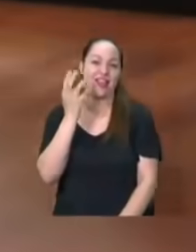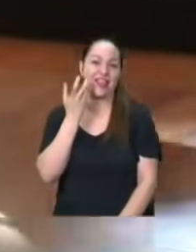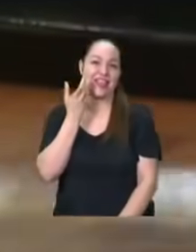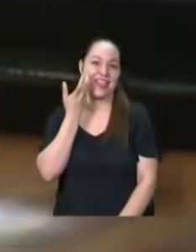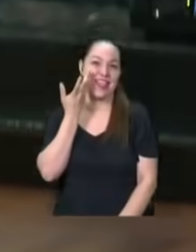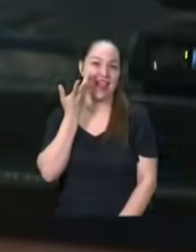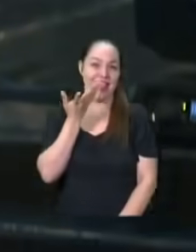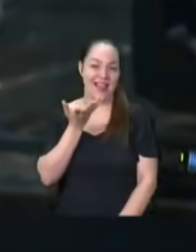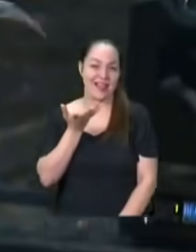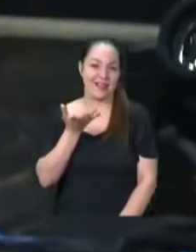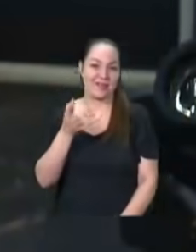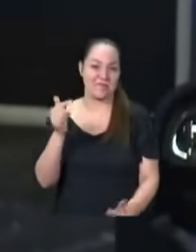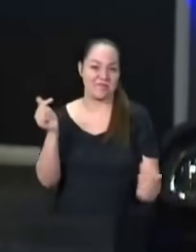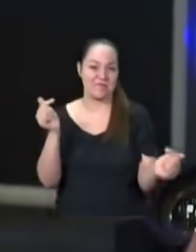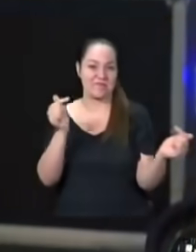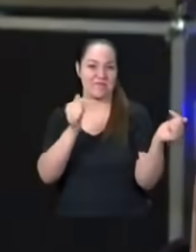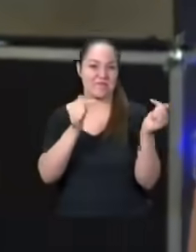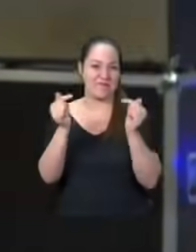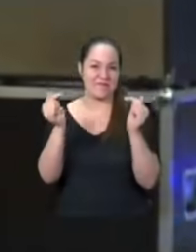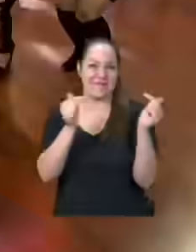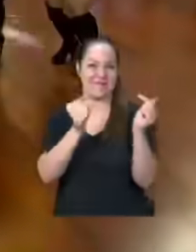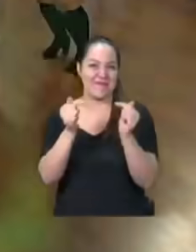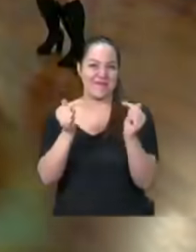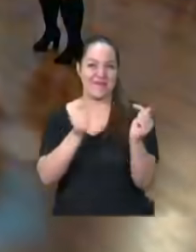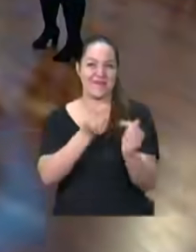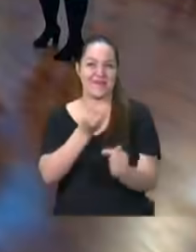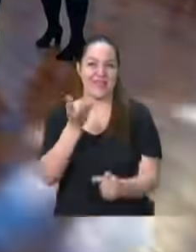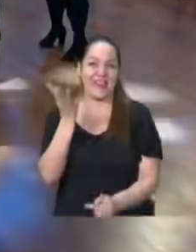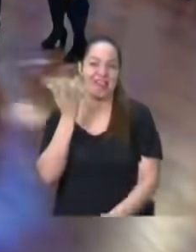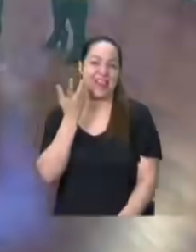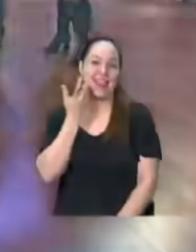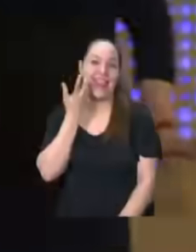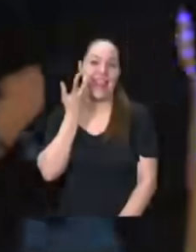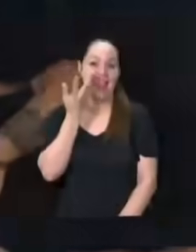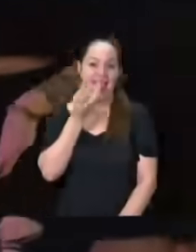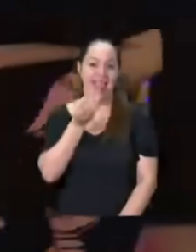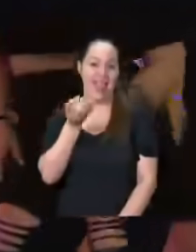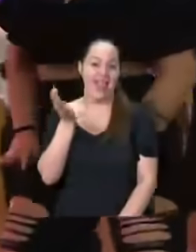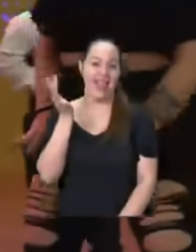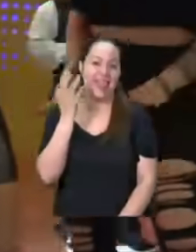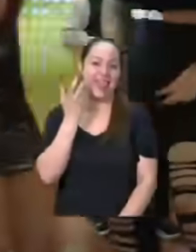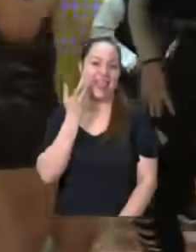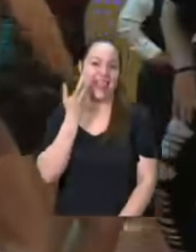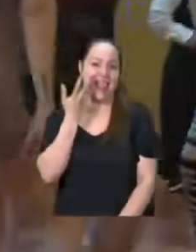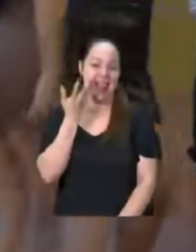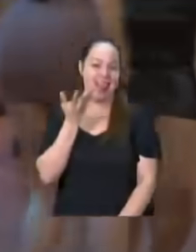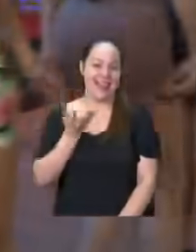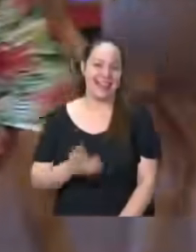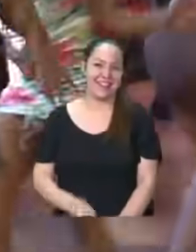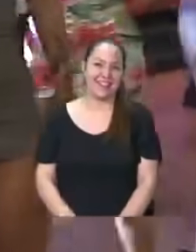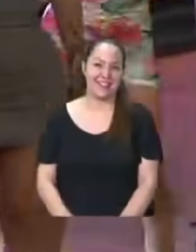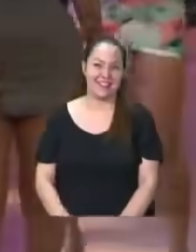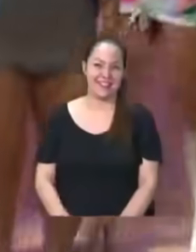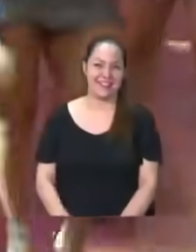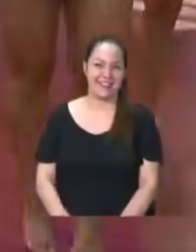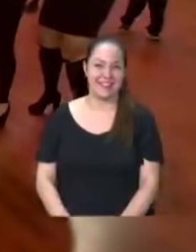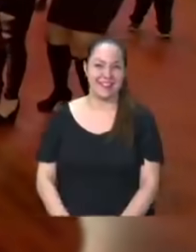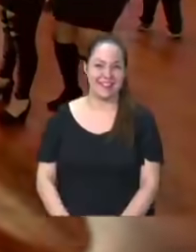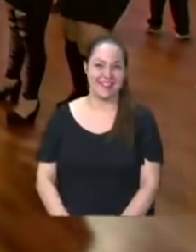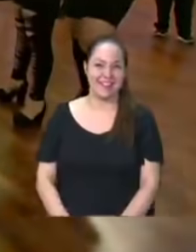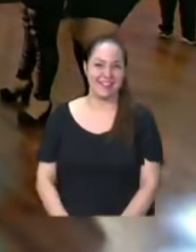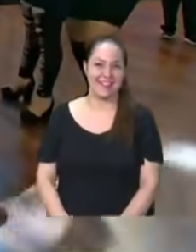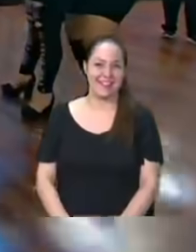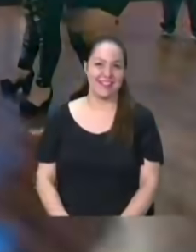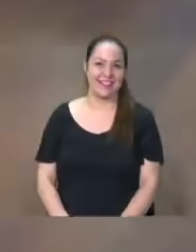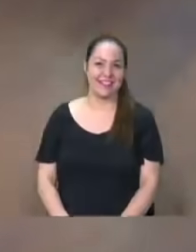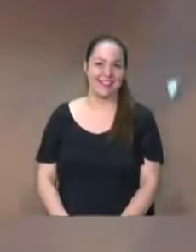lo que quiere, que le den la reta. Ella lo que quiere, ella lo que quiere, ella lo que quiere, que le den la reta. Dale,